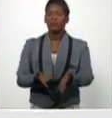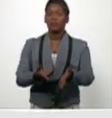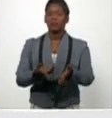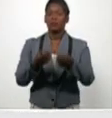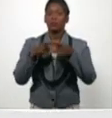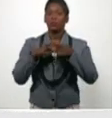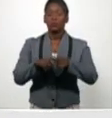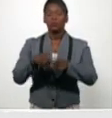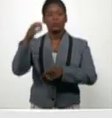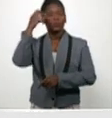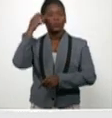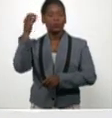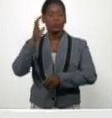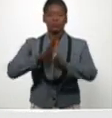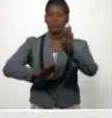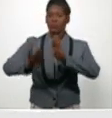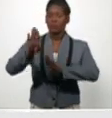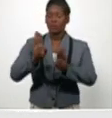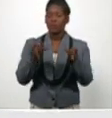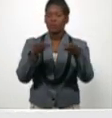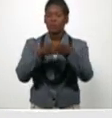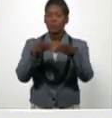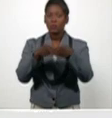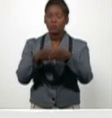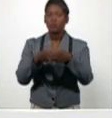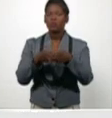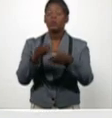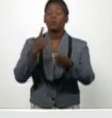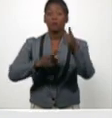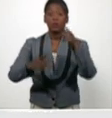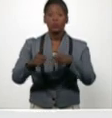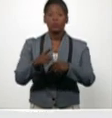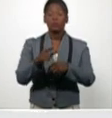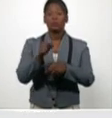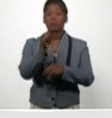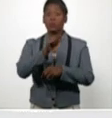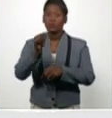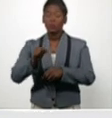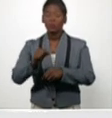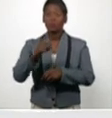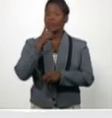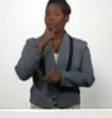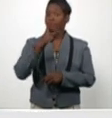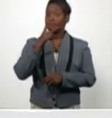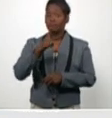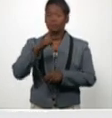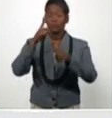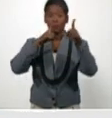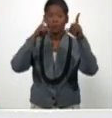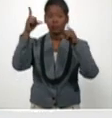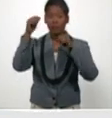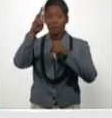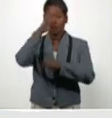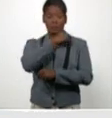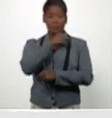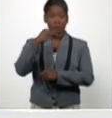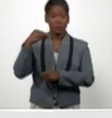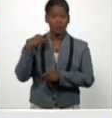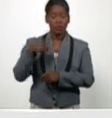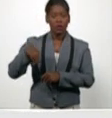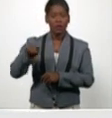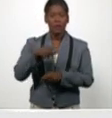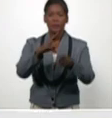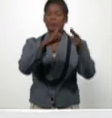todos los organismos, con el papel que le toca muy importante a salud pública, pero con la